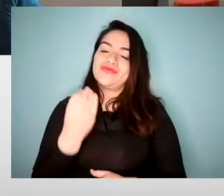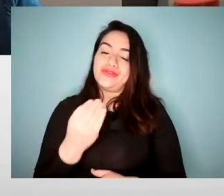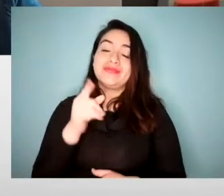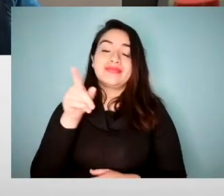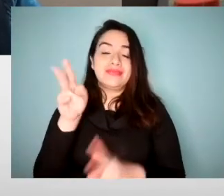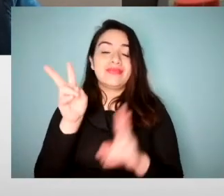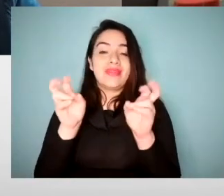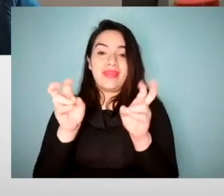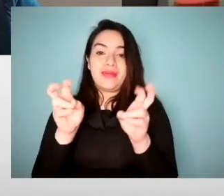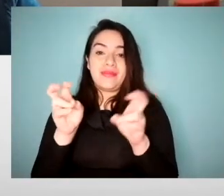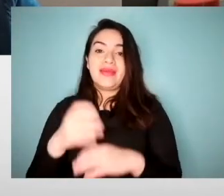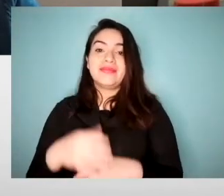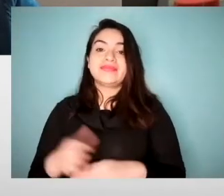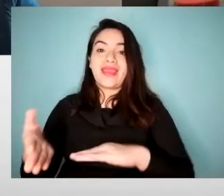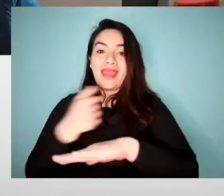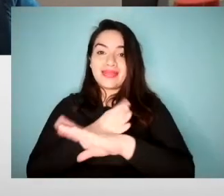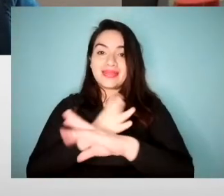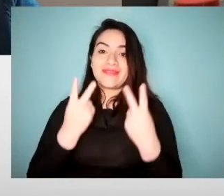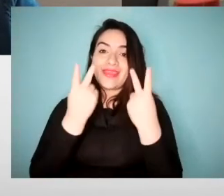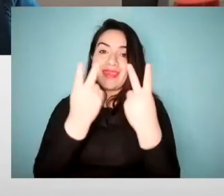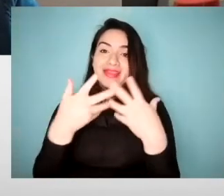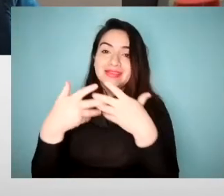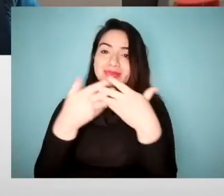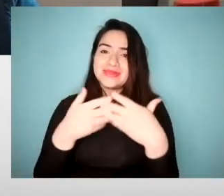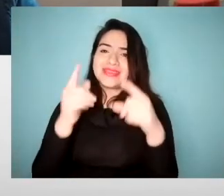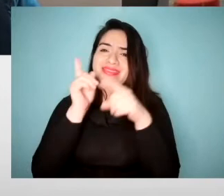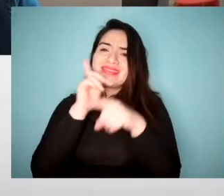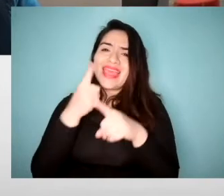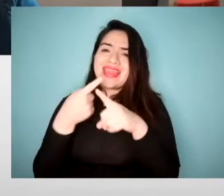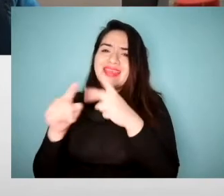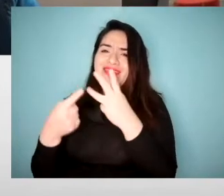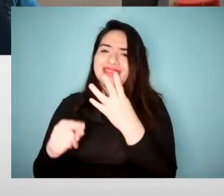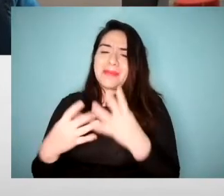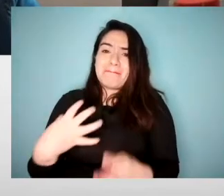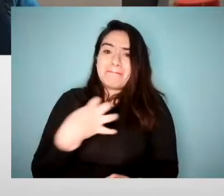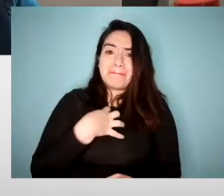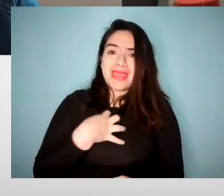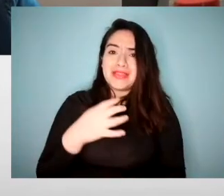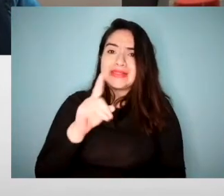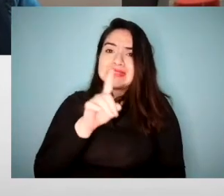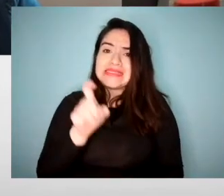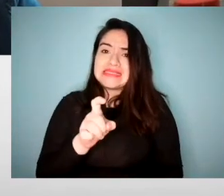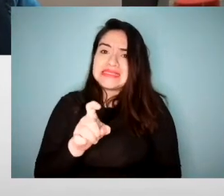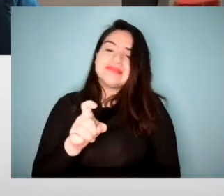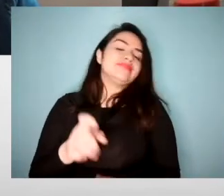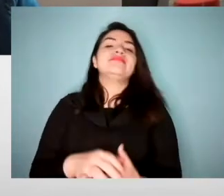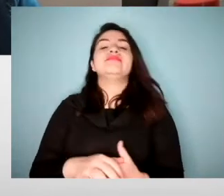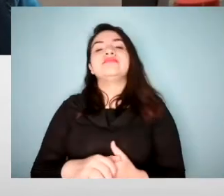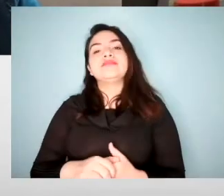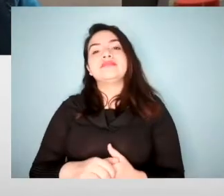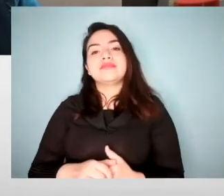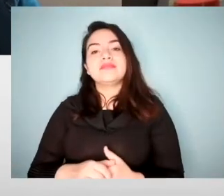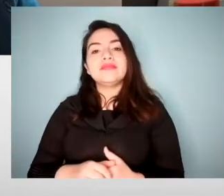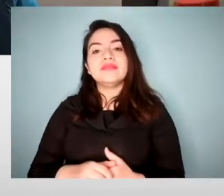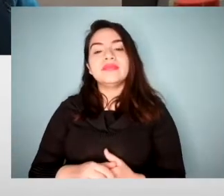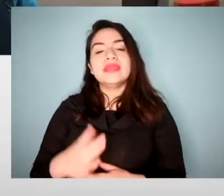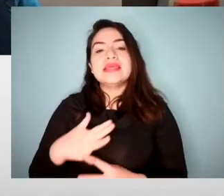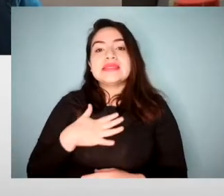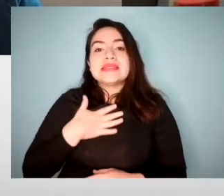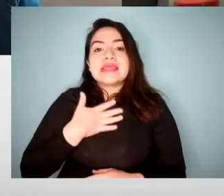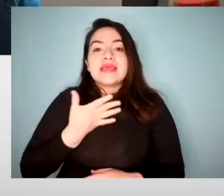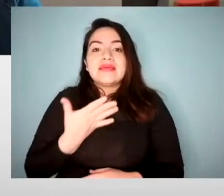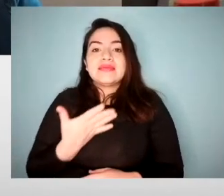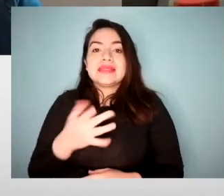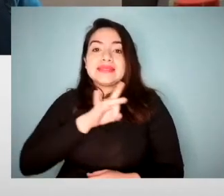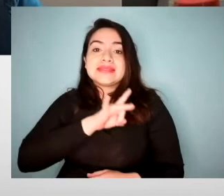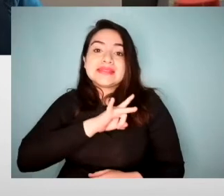que antes de viajar a Estados Unidos tenía un montón de miedos, de incertidumbres propias de quizás sentir que porque estoy en